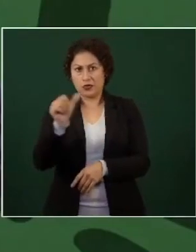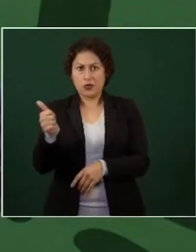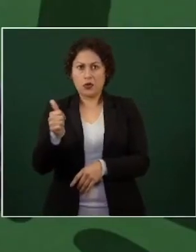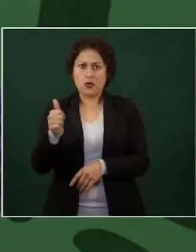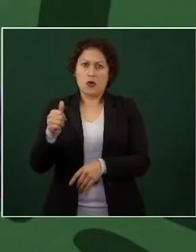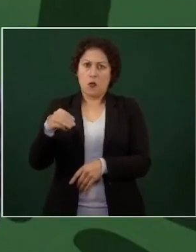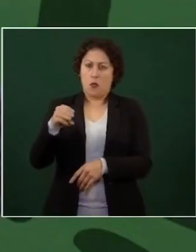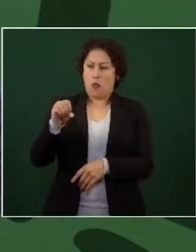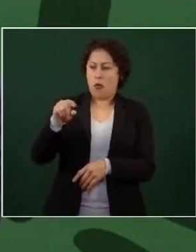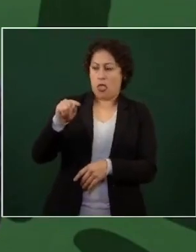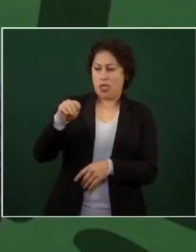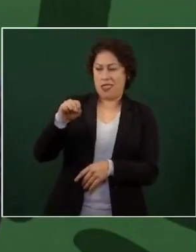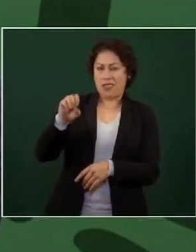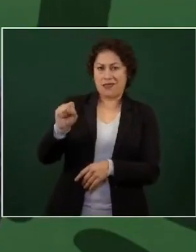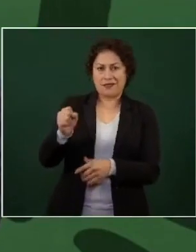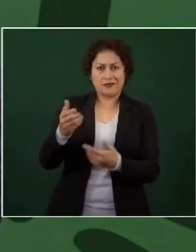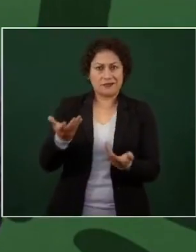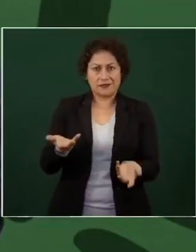sería como